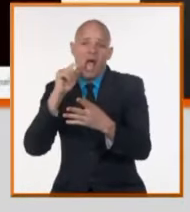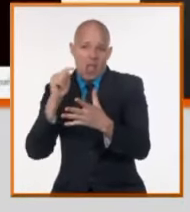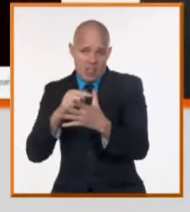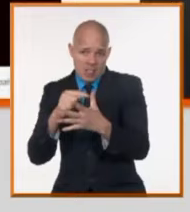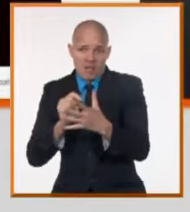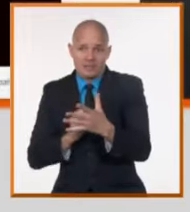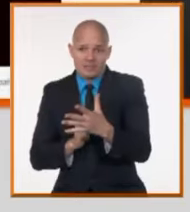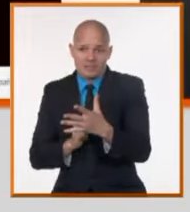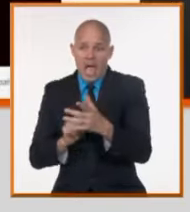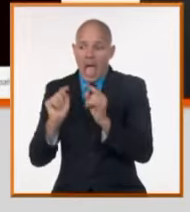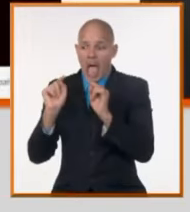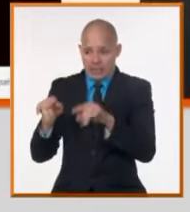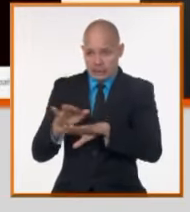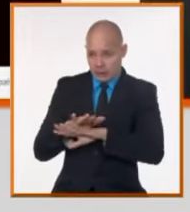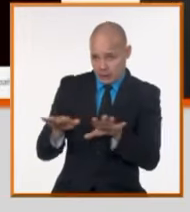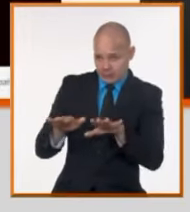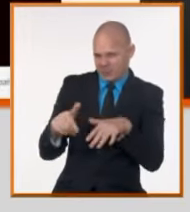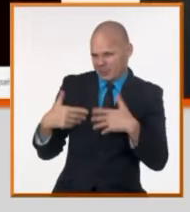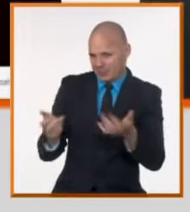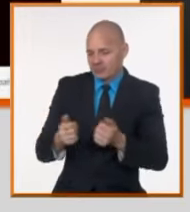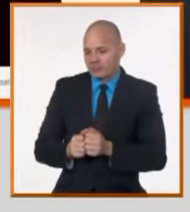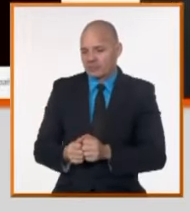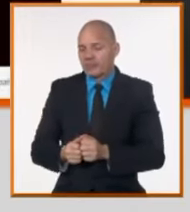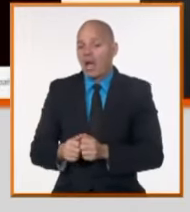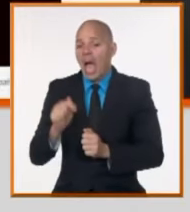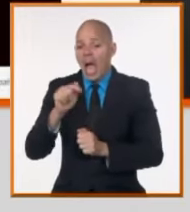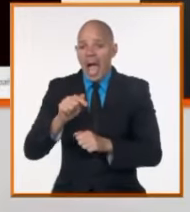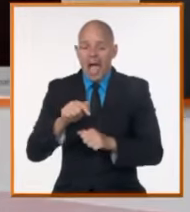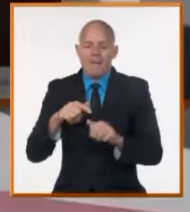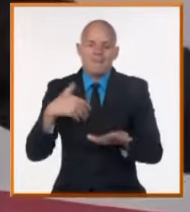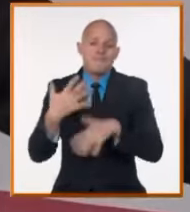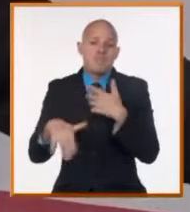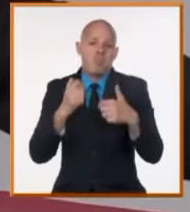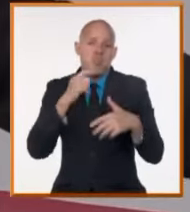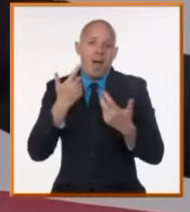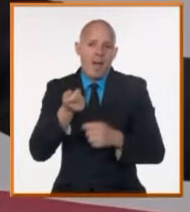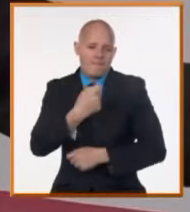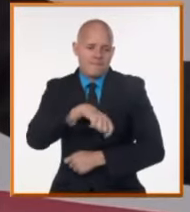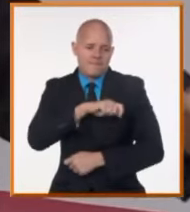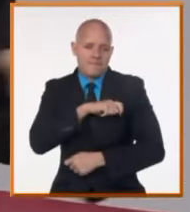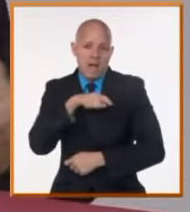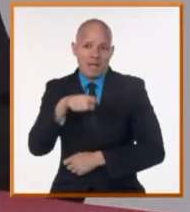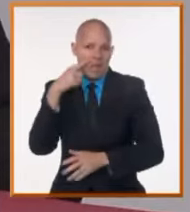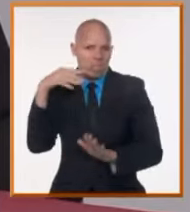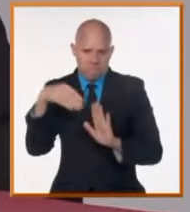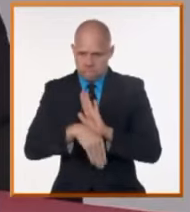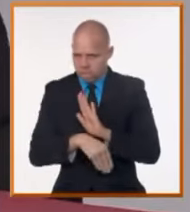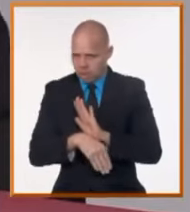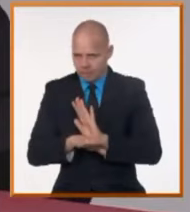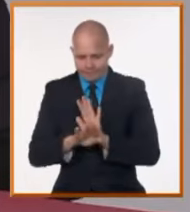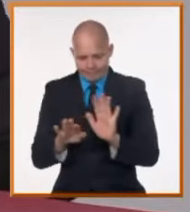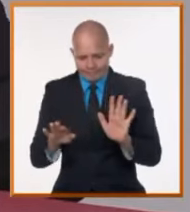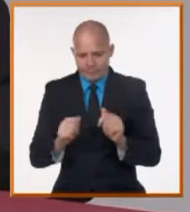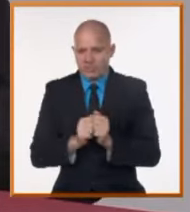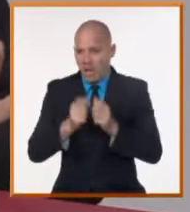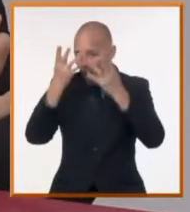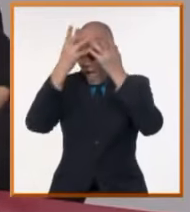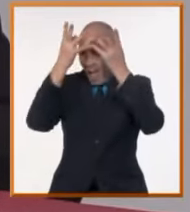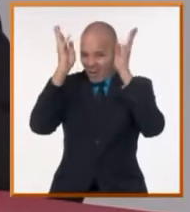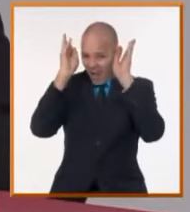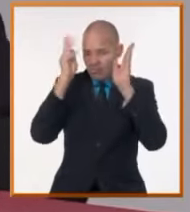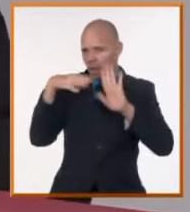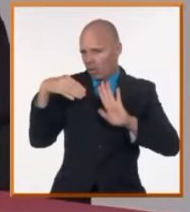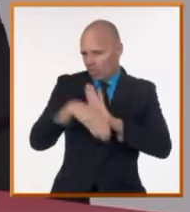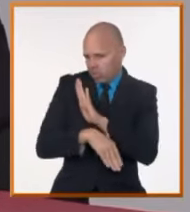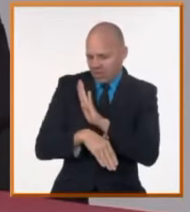hay una crisis en España, política, hay una monarquía constitucional que le han impuesto a Fernando VII, se desintegra el